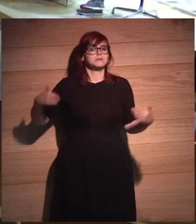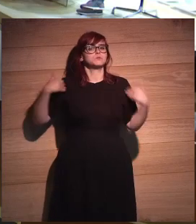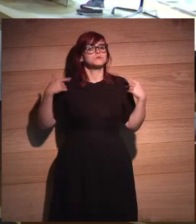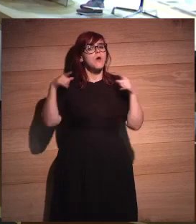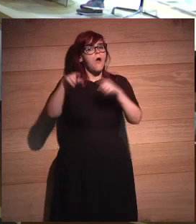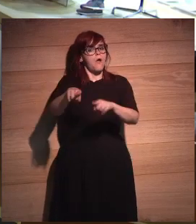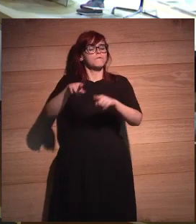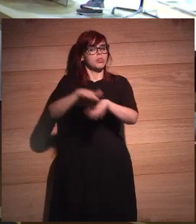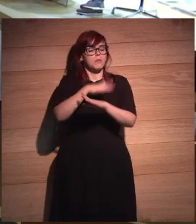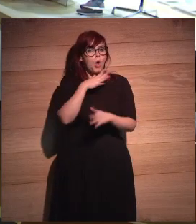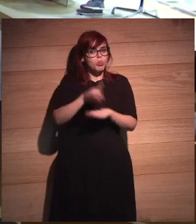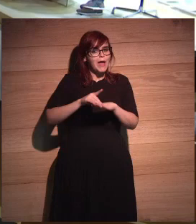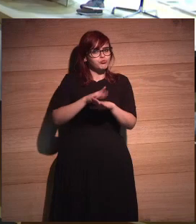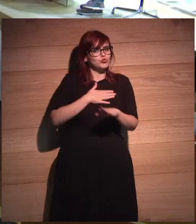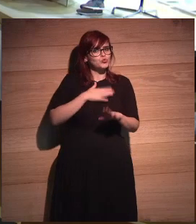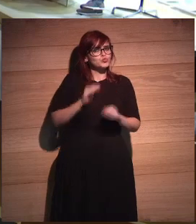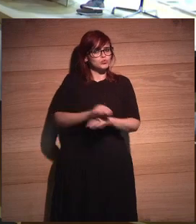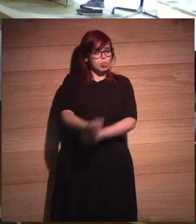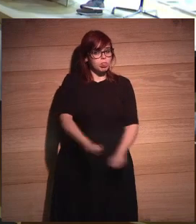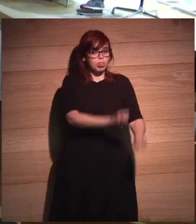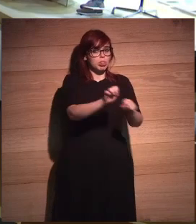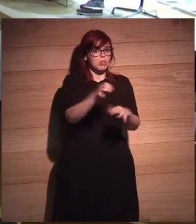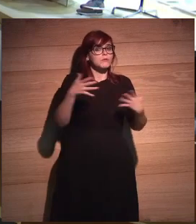de ver, por su propio dato.